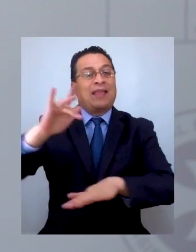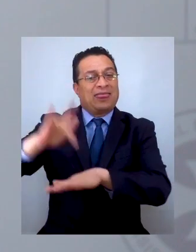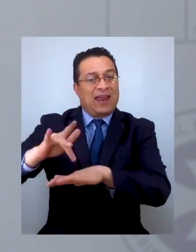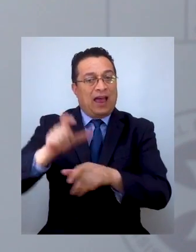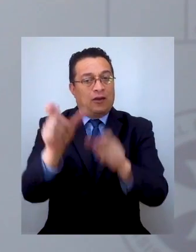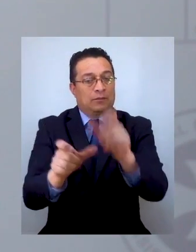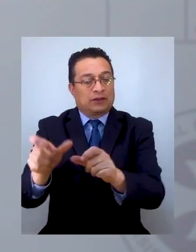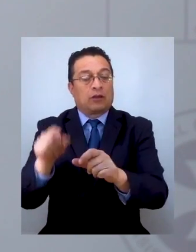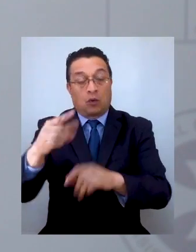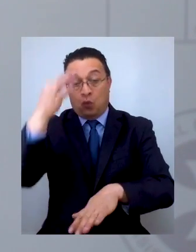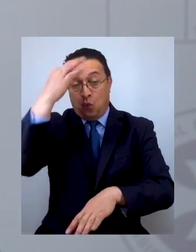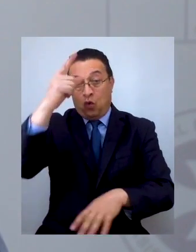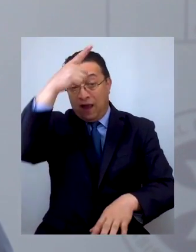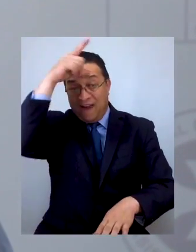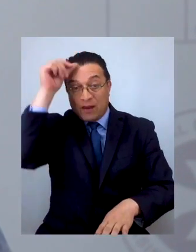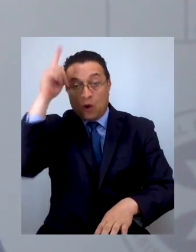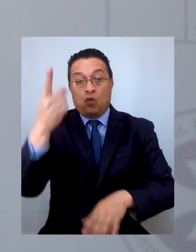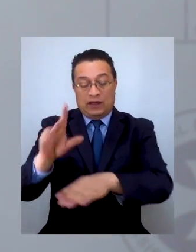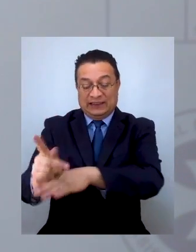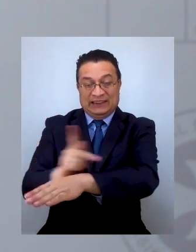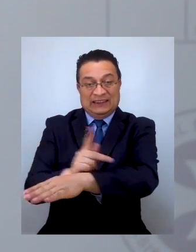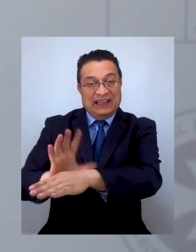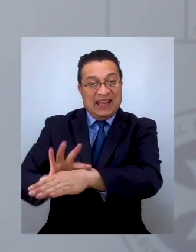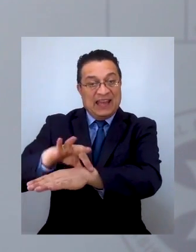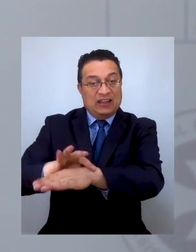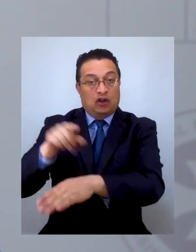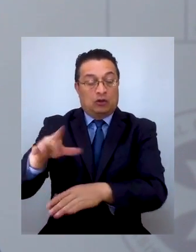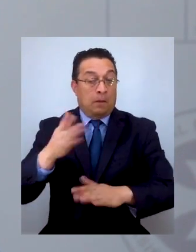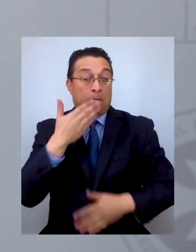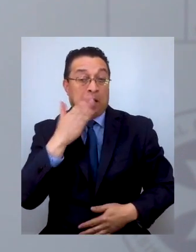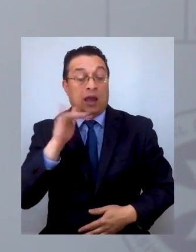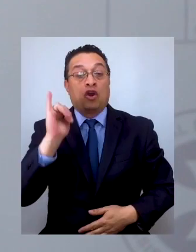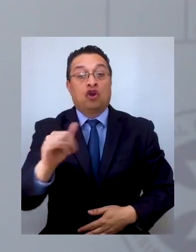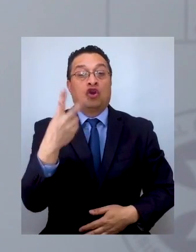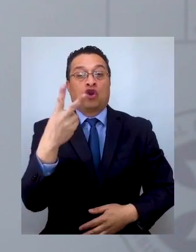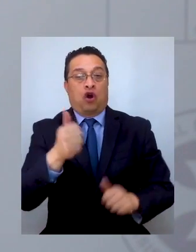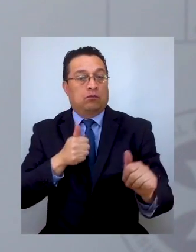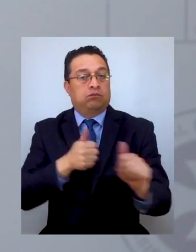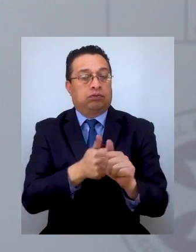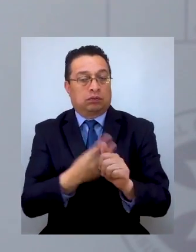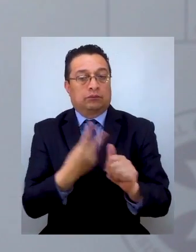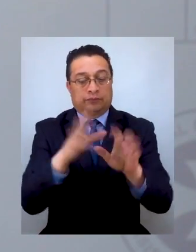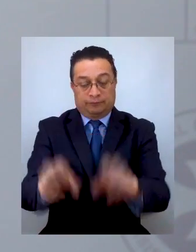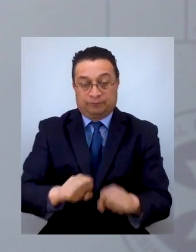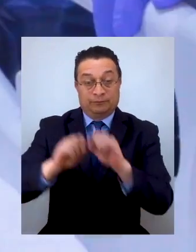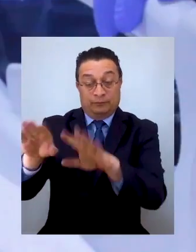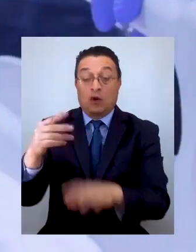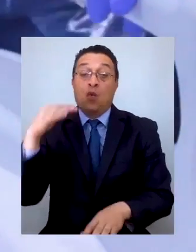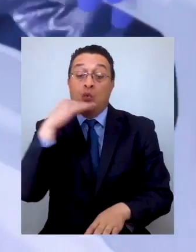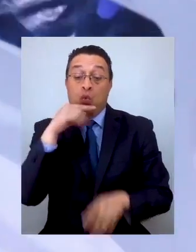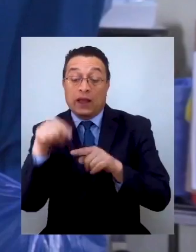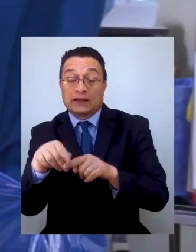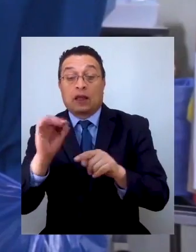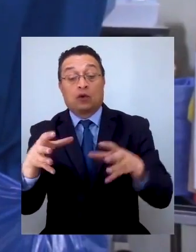críticos, la cual consiste en un enfermero, un kinesiólogo, capacitado en pacientes críticos y 2 auxiliares para el traslado del enfermo desde